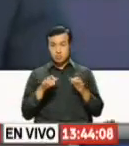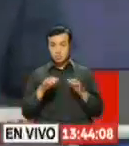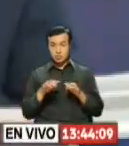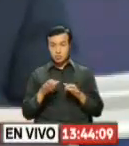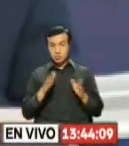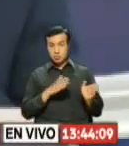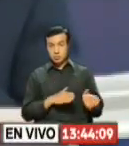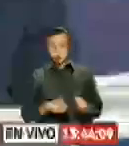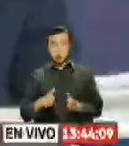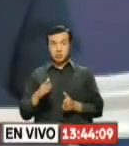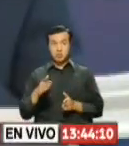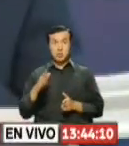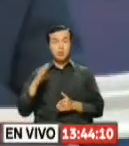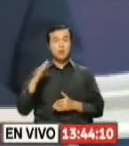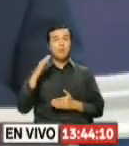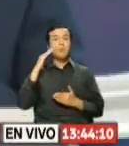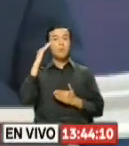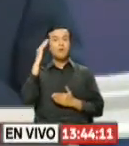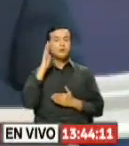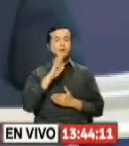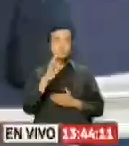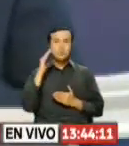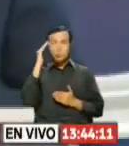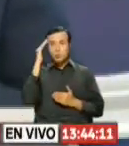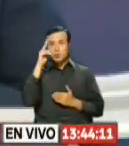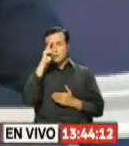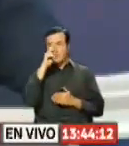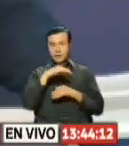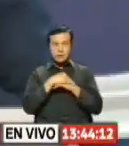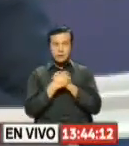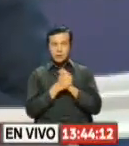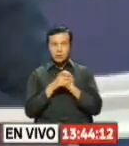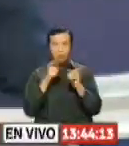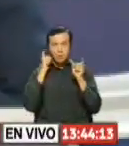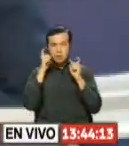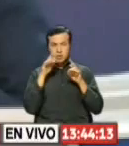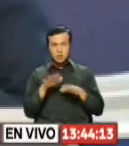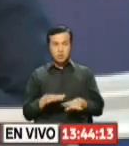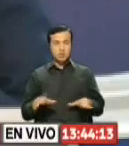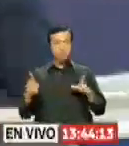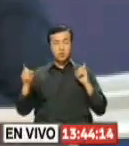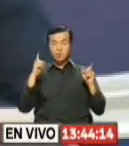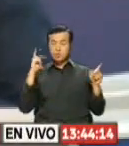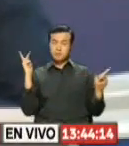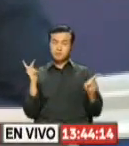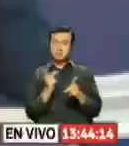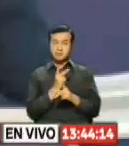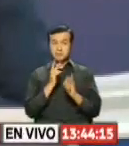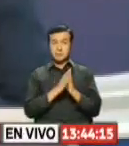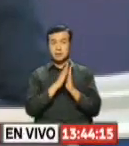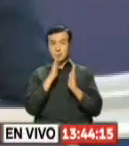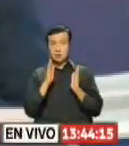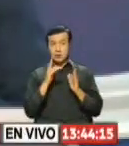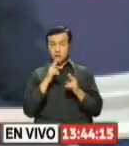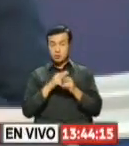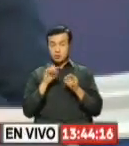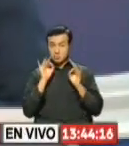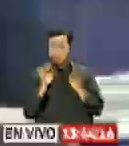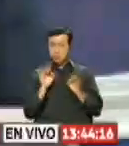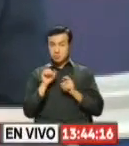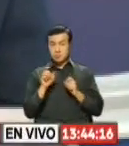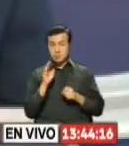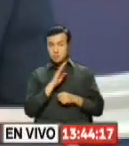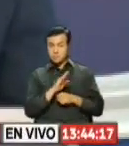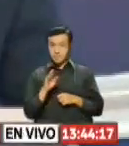fue organizada con fines políticos, para afectar la gobernabilidad, la imagen y buen nombre,